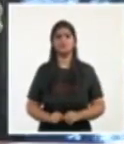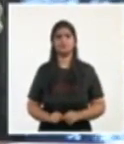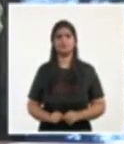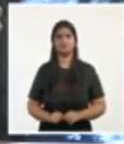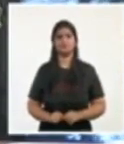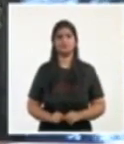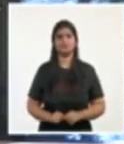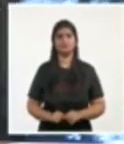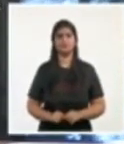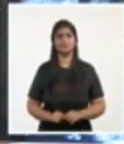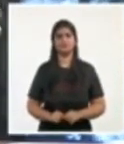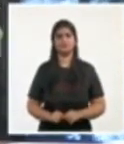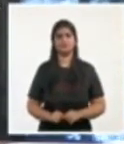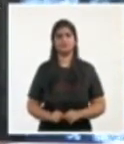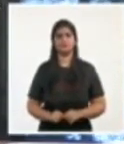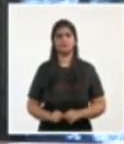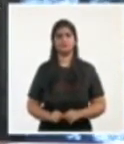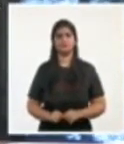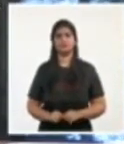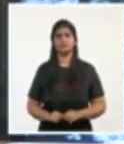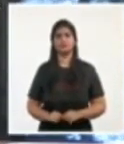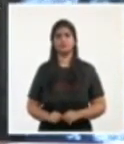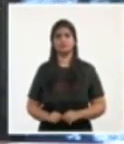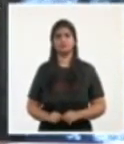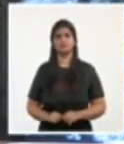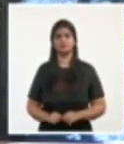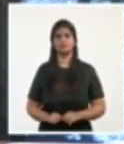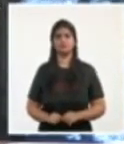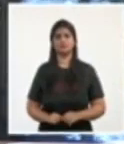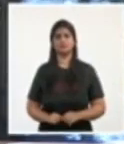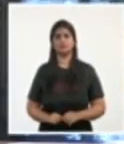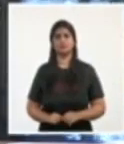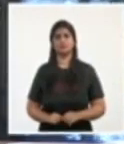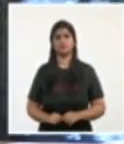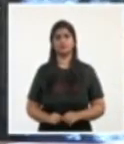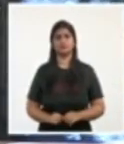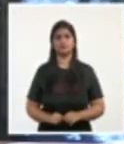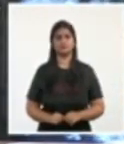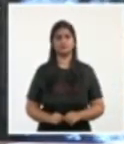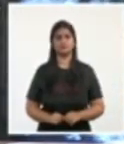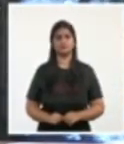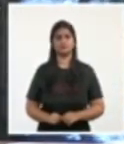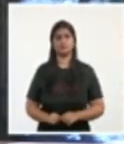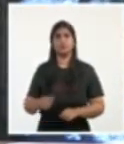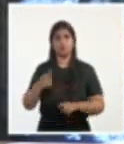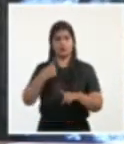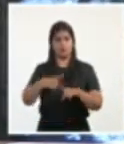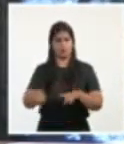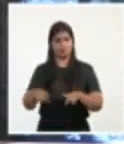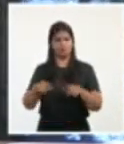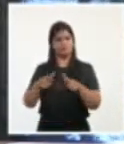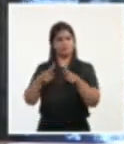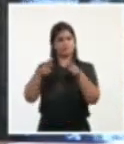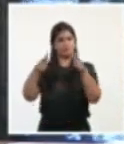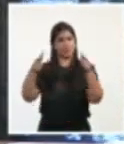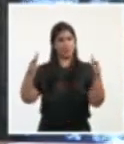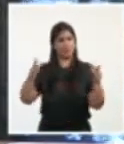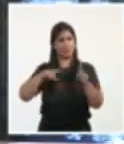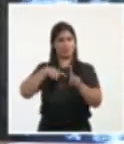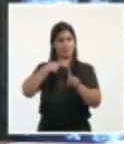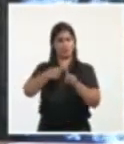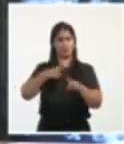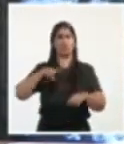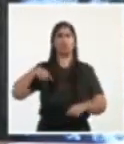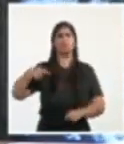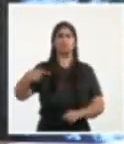no son favorables, apuntan un incremento de casos confirmados. El presidente también reafirmaba cómo ha venido